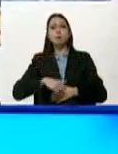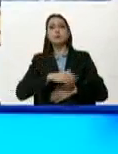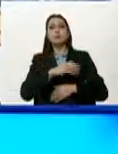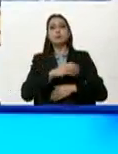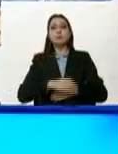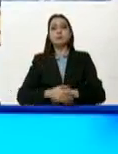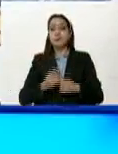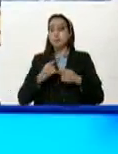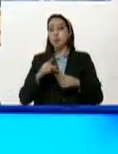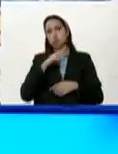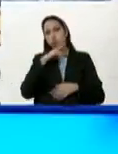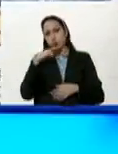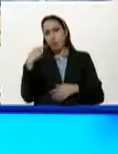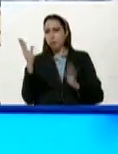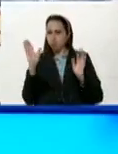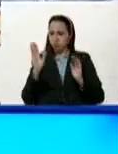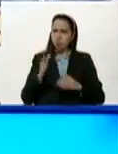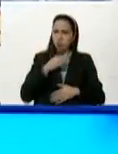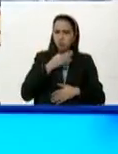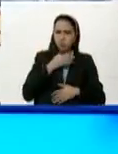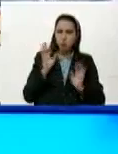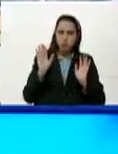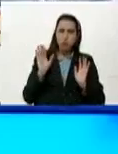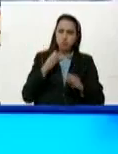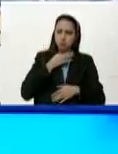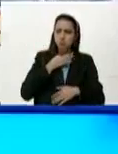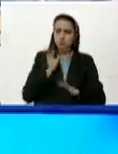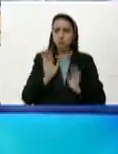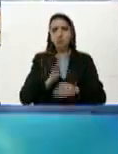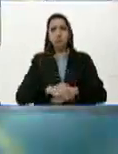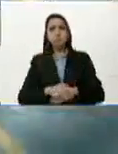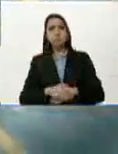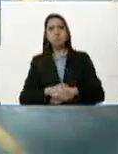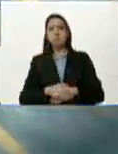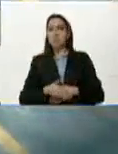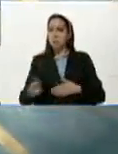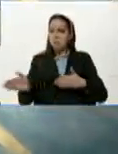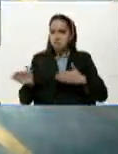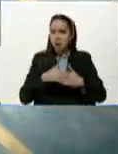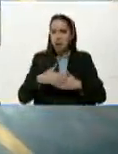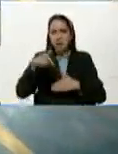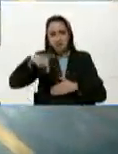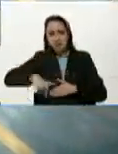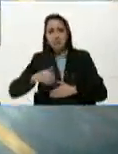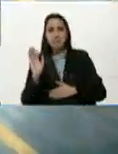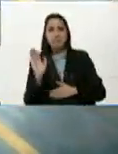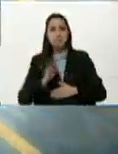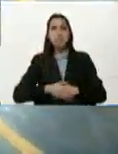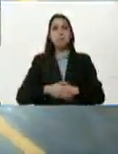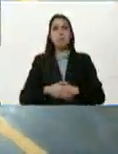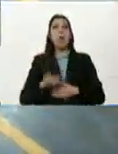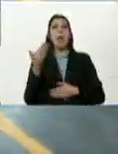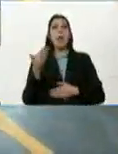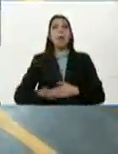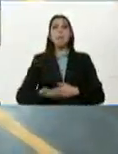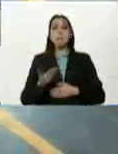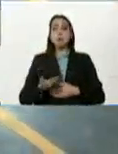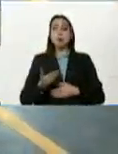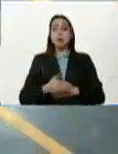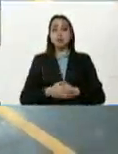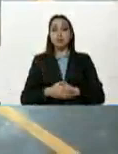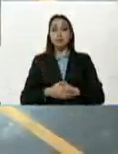pero sabroso nosotros nos gusta este calor así cerrado trancado muy importante miren